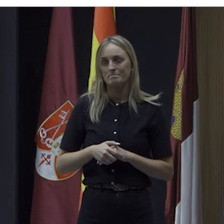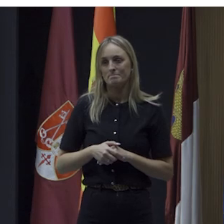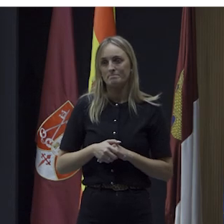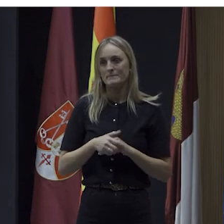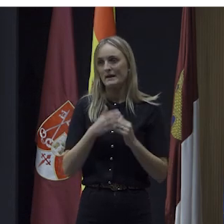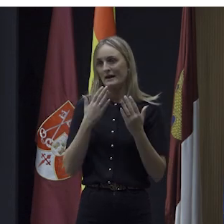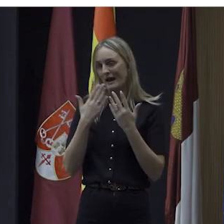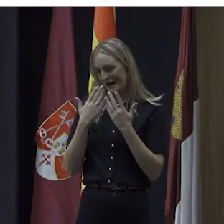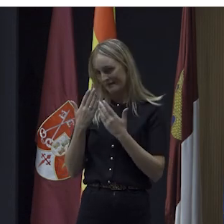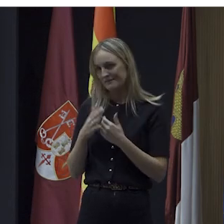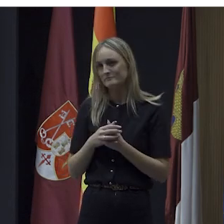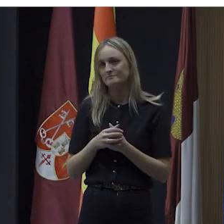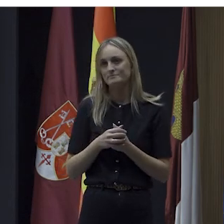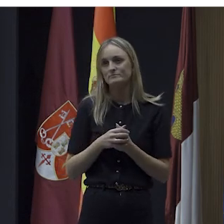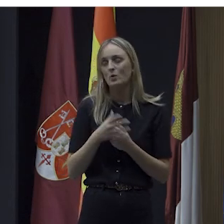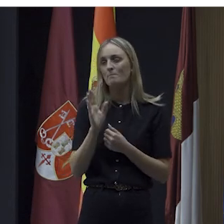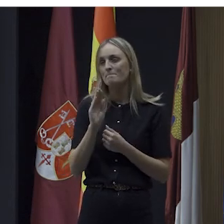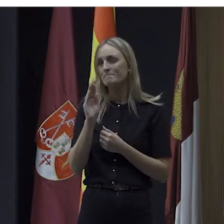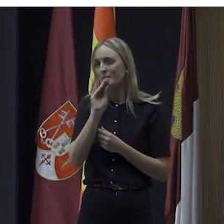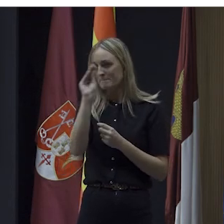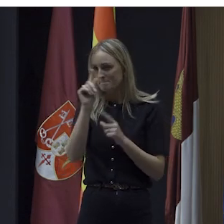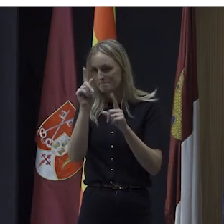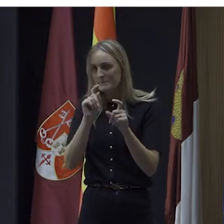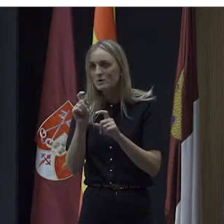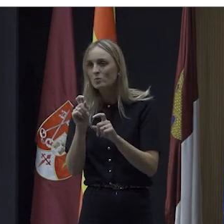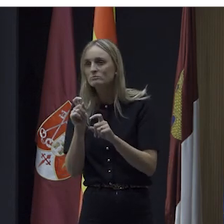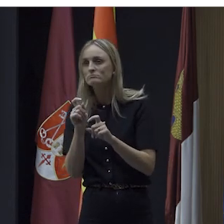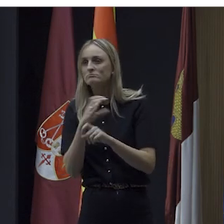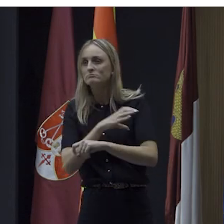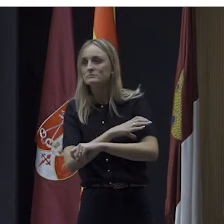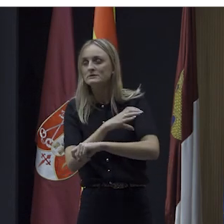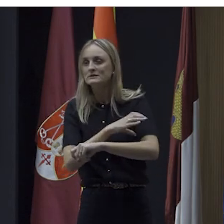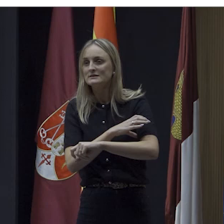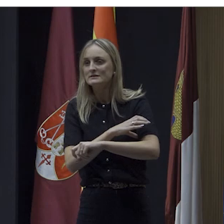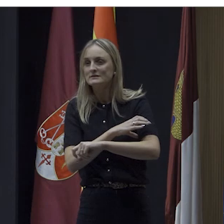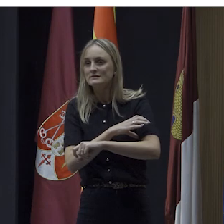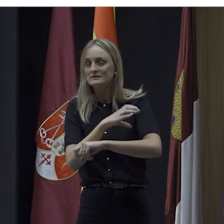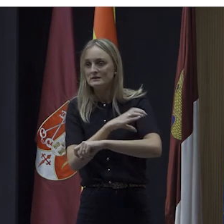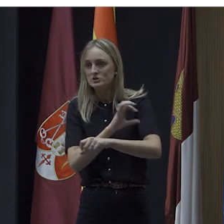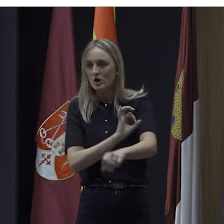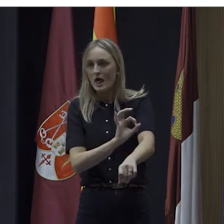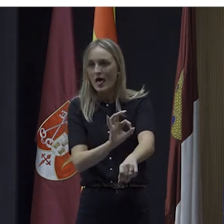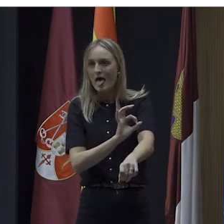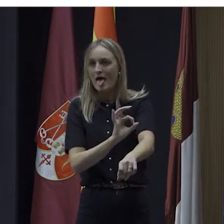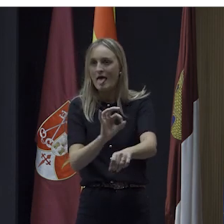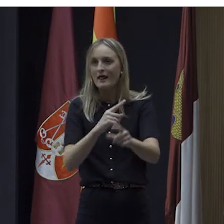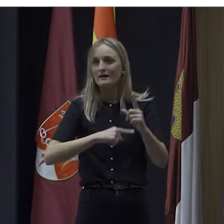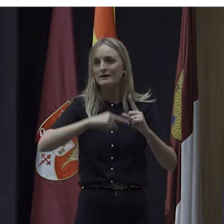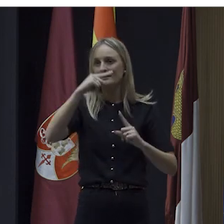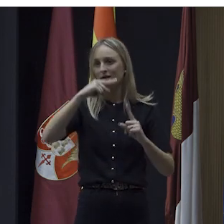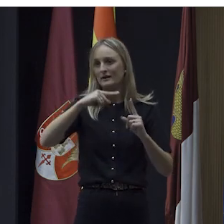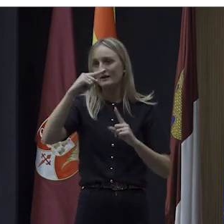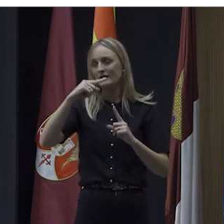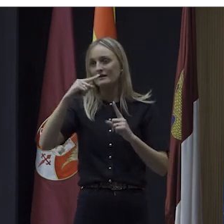Gracias por todo. Una pregunta. ¿La tensión arterial alta? Toda mi vida baja.